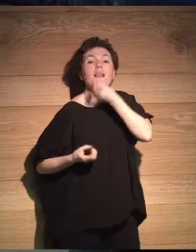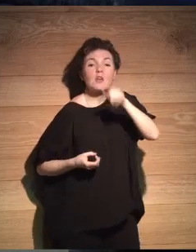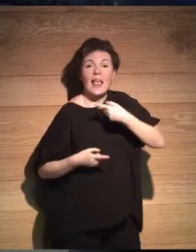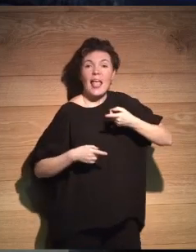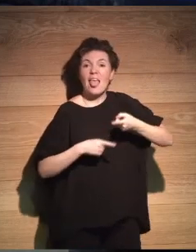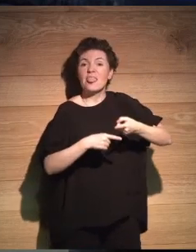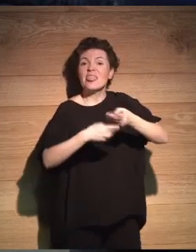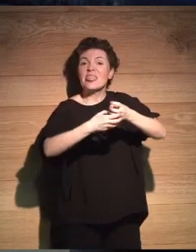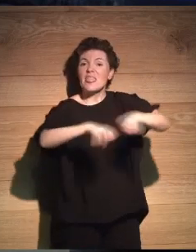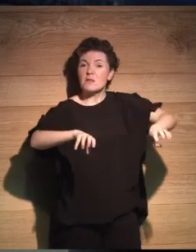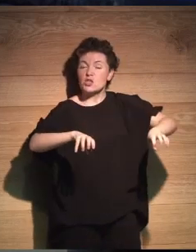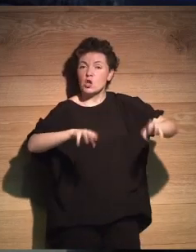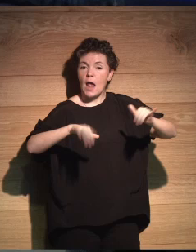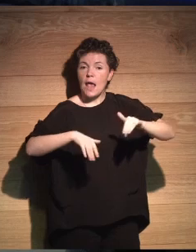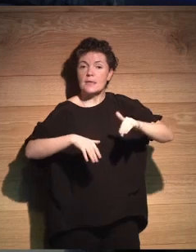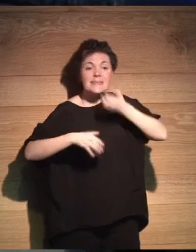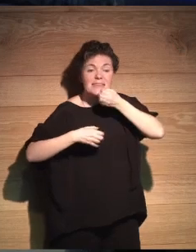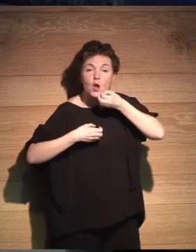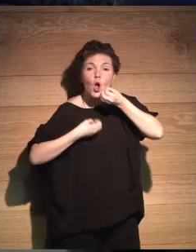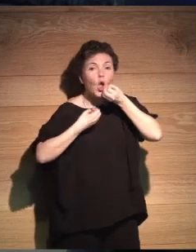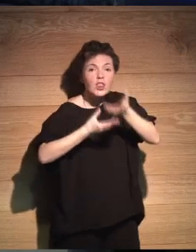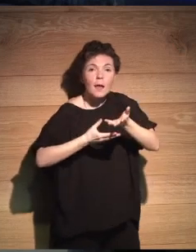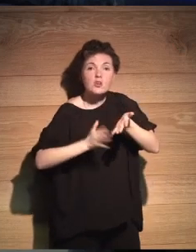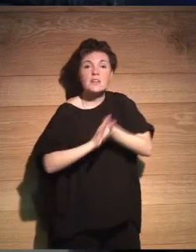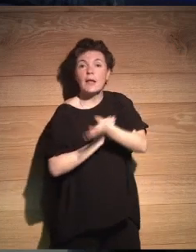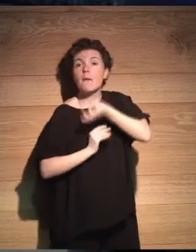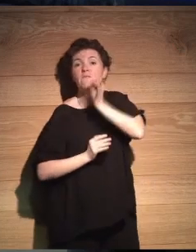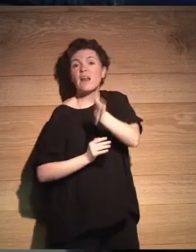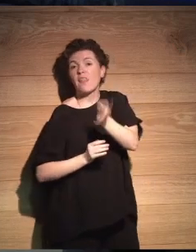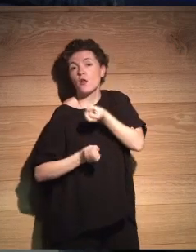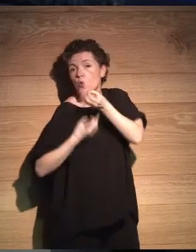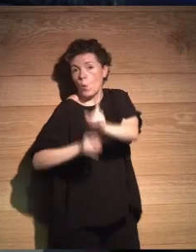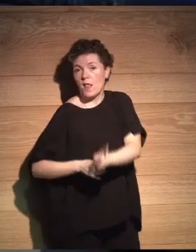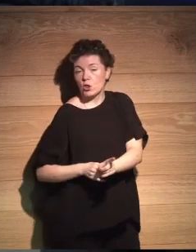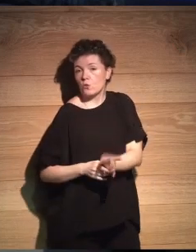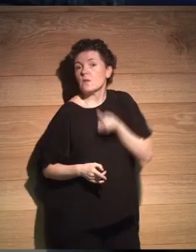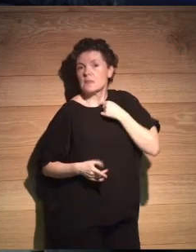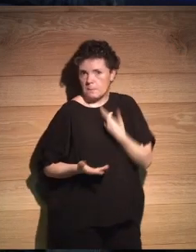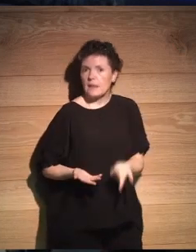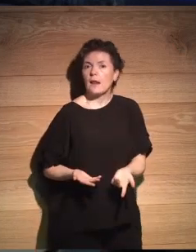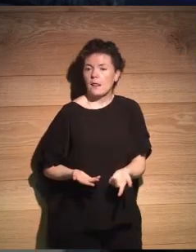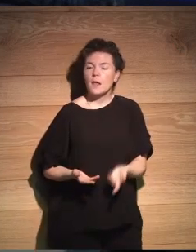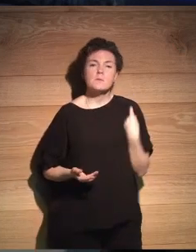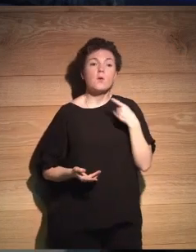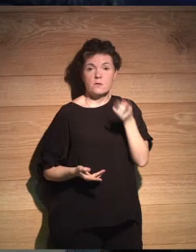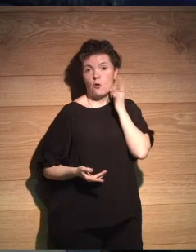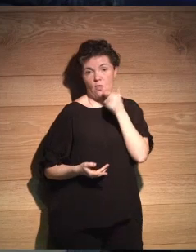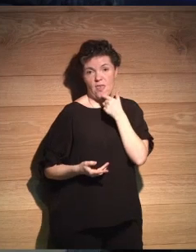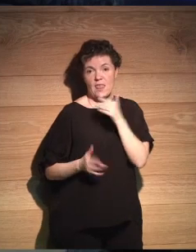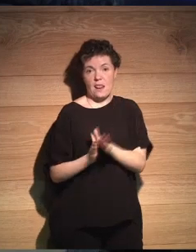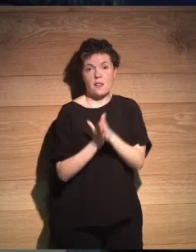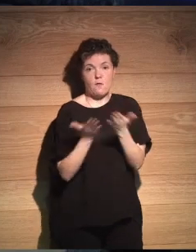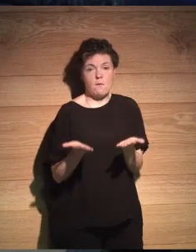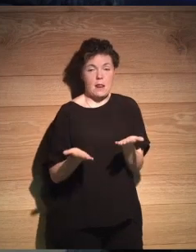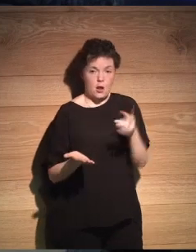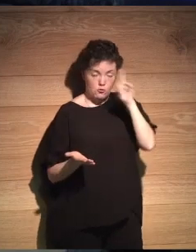división, no estamos contando de la verdad, y entonces se perderá ella lo dice en un momento dado en la novela,